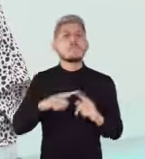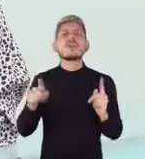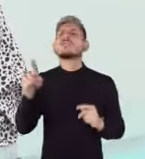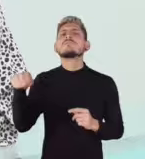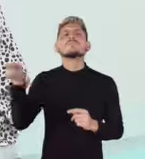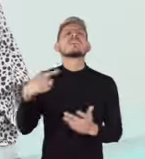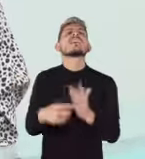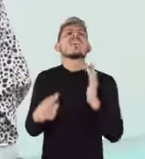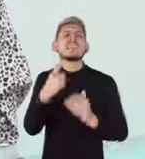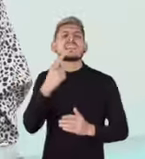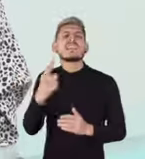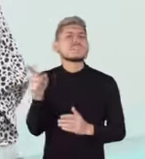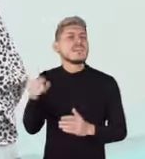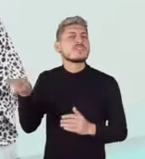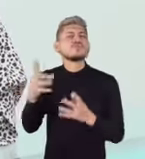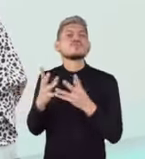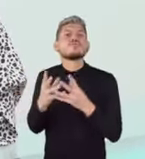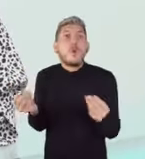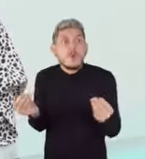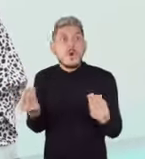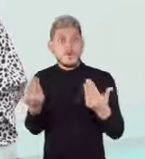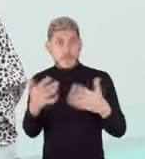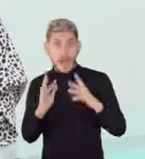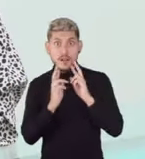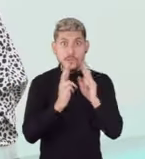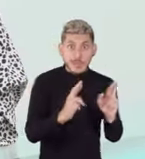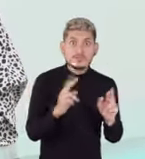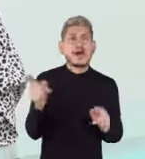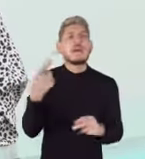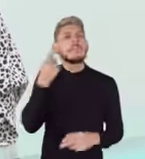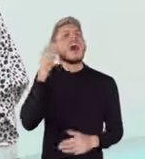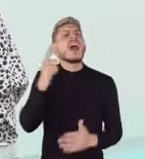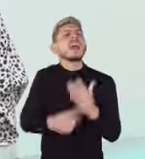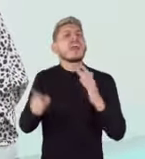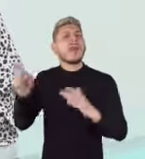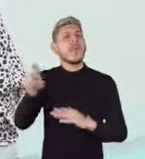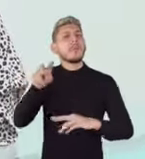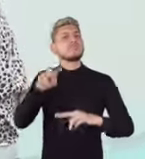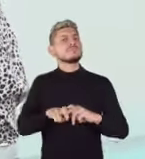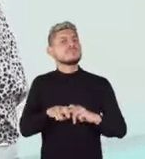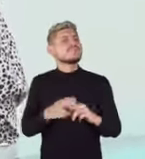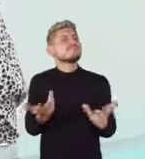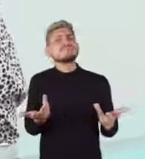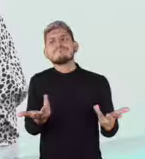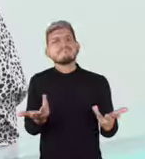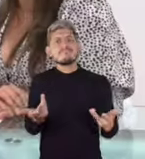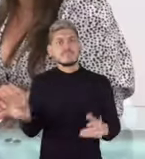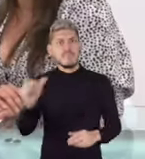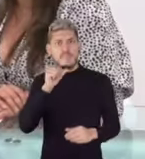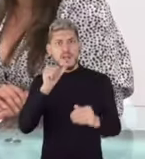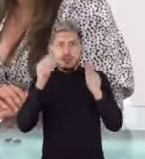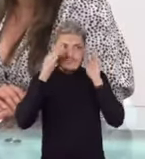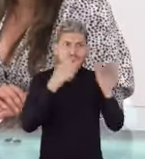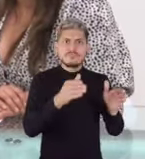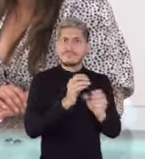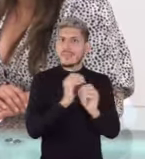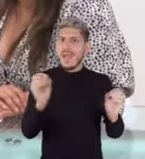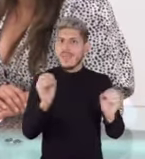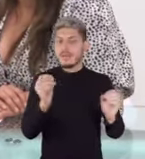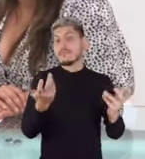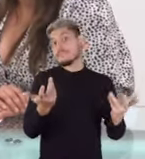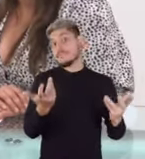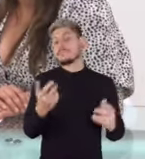que están dando? ¿Para qué están sentados en las administraciones zonales y no están atendiendo las necesidades de la gente? Nos dicen simplemente